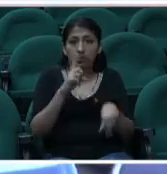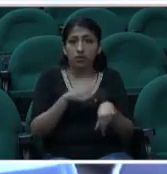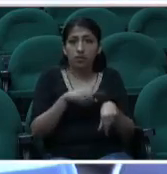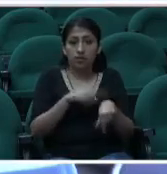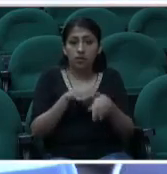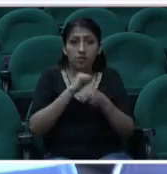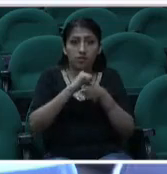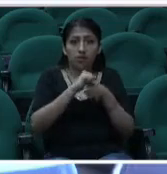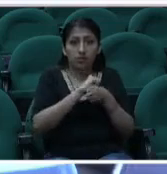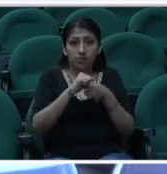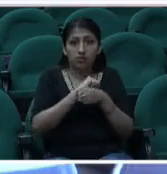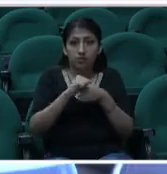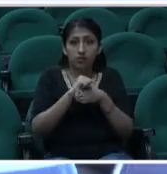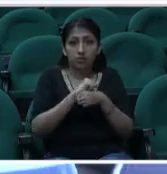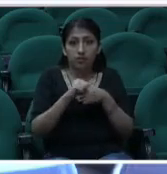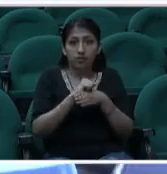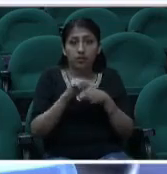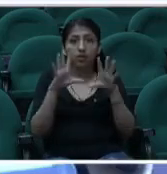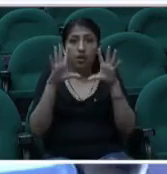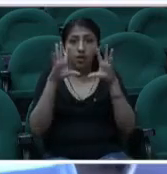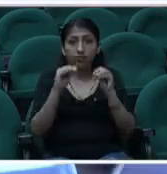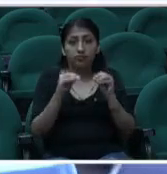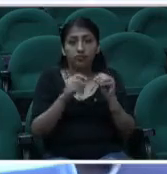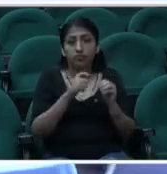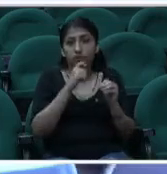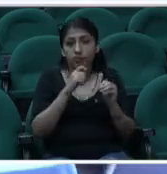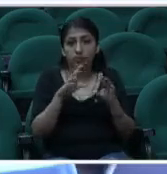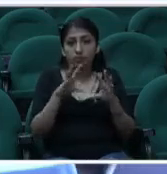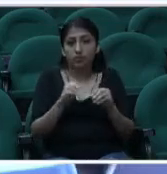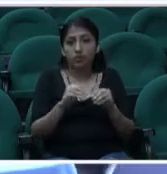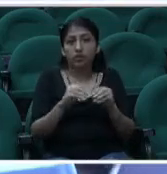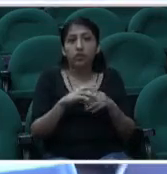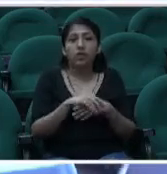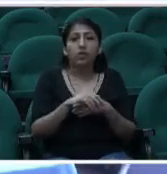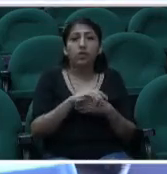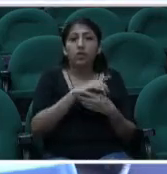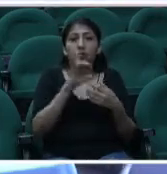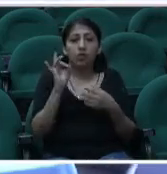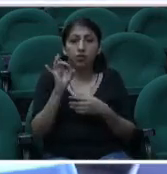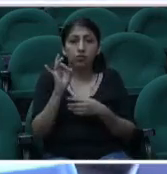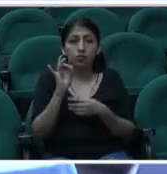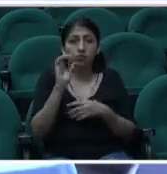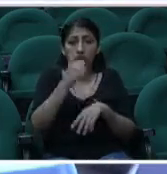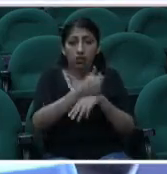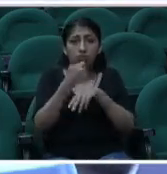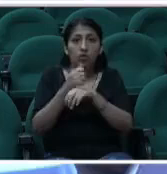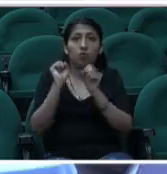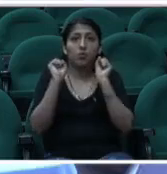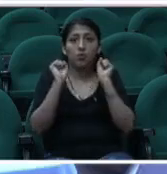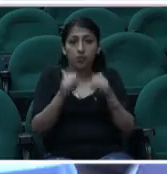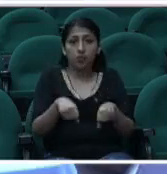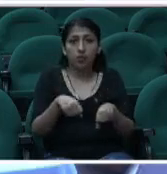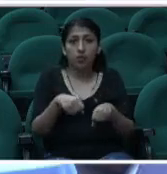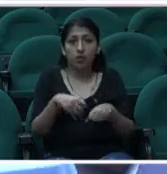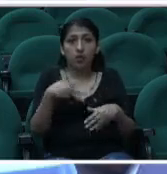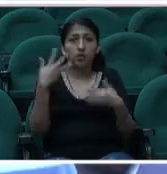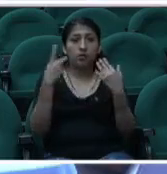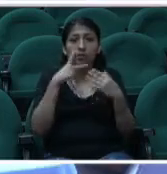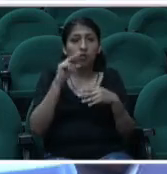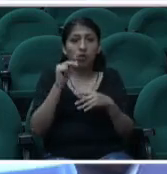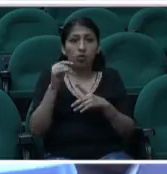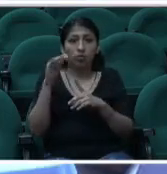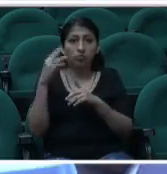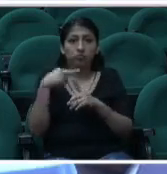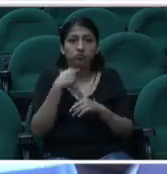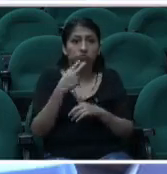participación se le apagara el micrófono y el candidato puede ser enérgico pero no agresivo